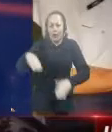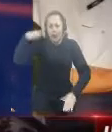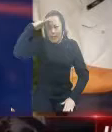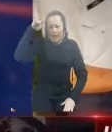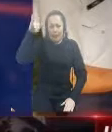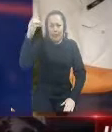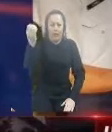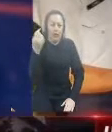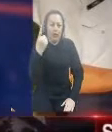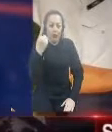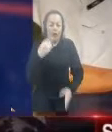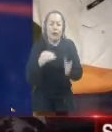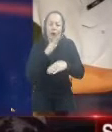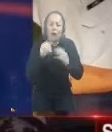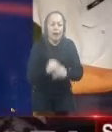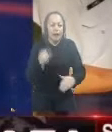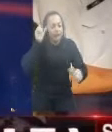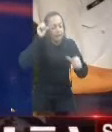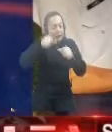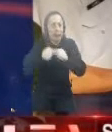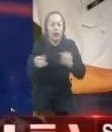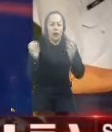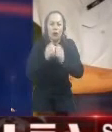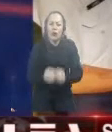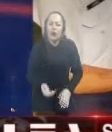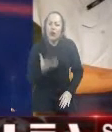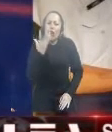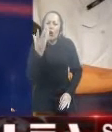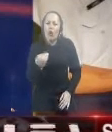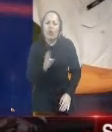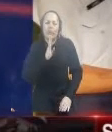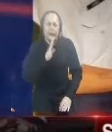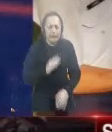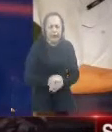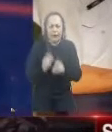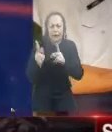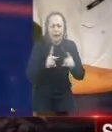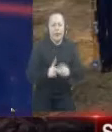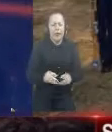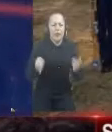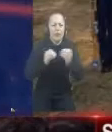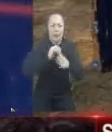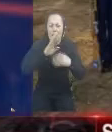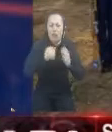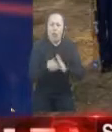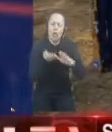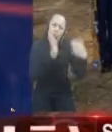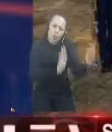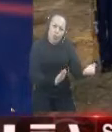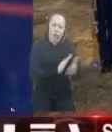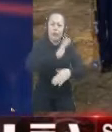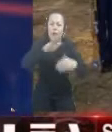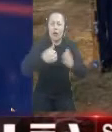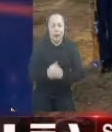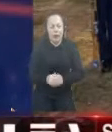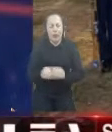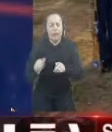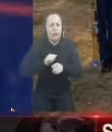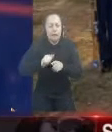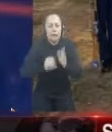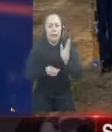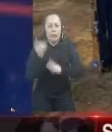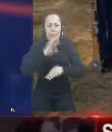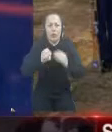1, conmemoró el fallecimiento de una tripulación de la Fuerza Aérea Colombiana, quienes en desarrollo de la Operación Colombia, conducida contra